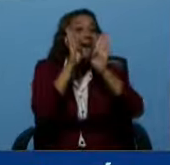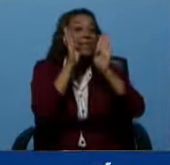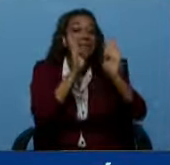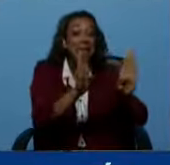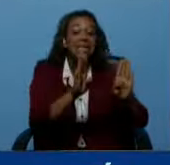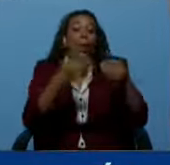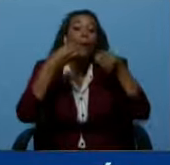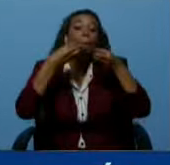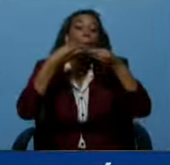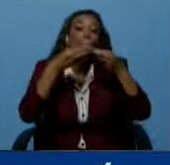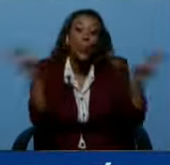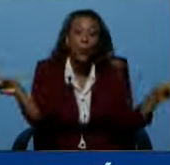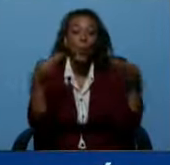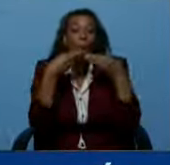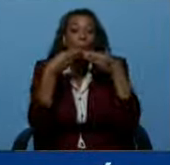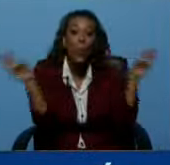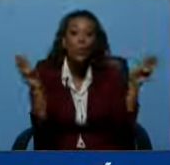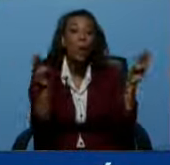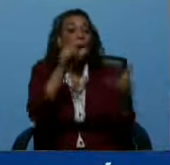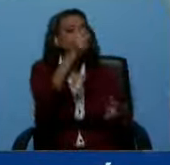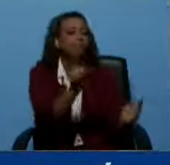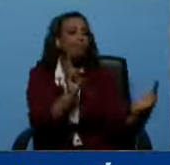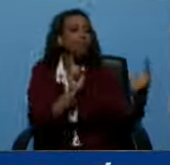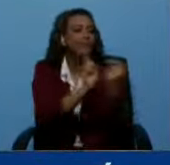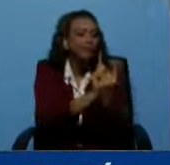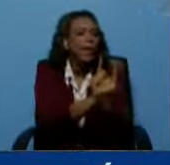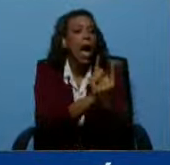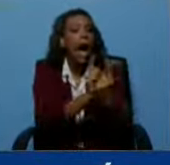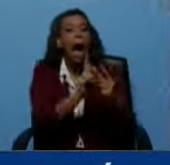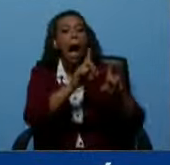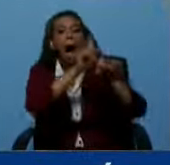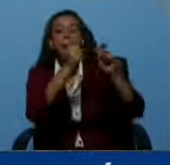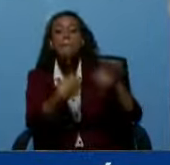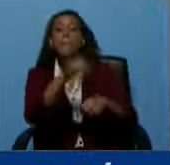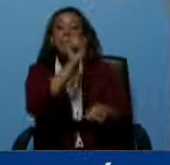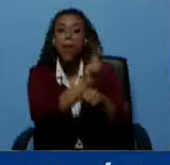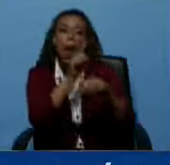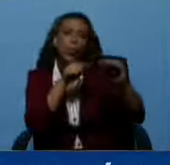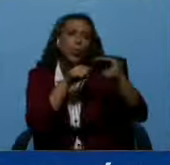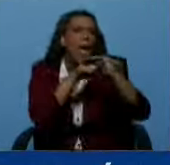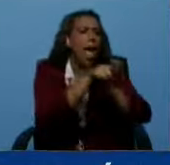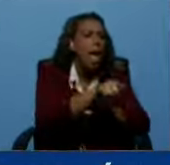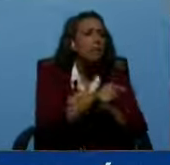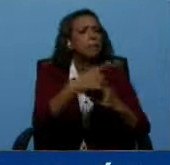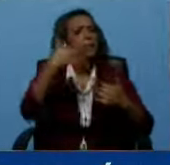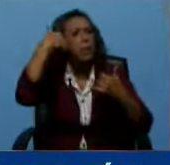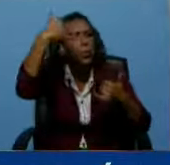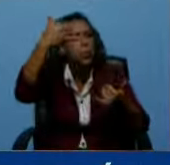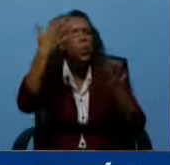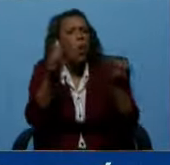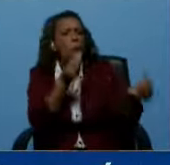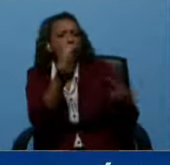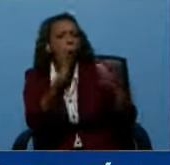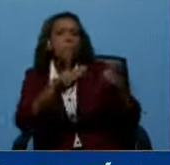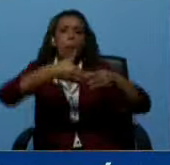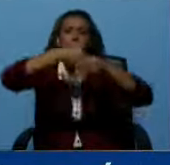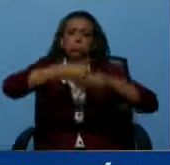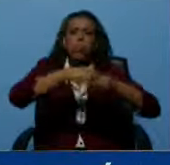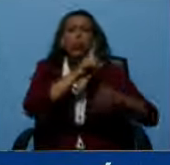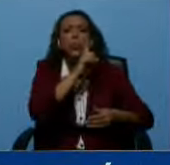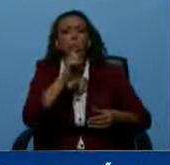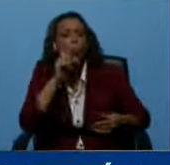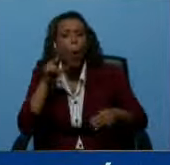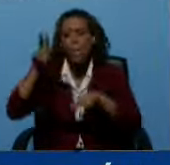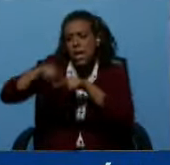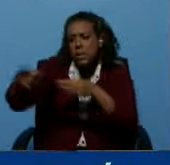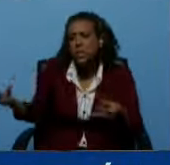al público, ¿verdad? Esta es la parte donde la familia viene, correcto. Uno llega, ¿verdad? Se presenta aquí